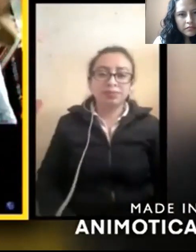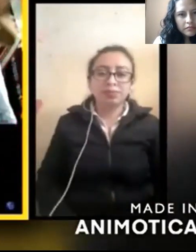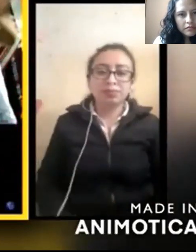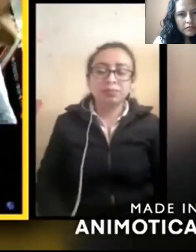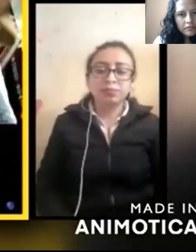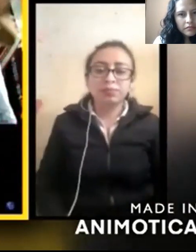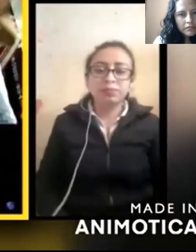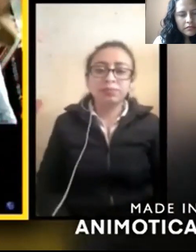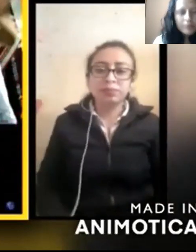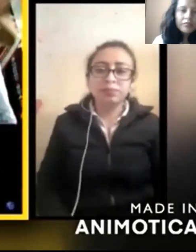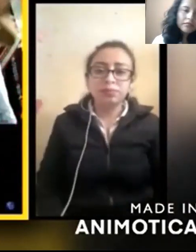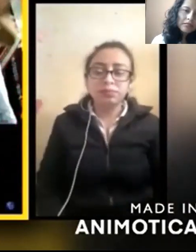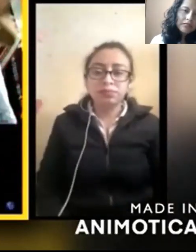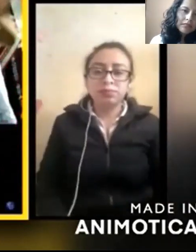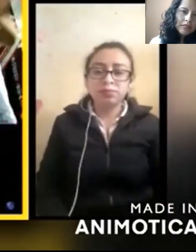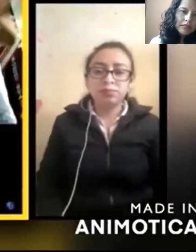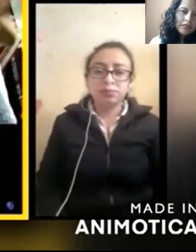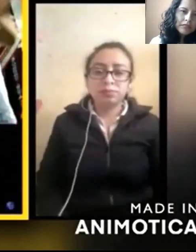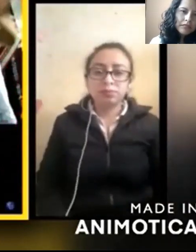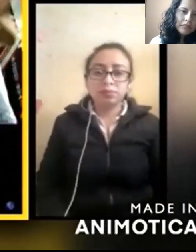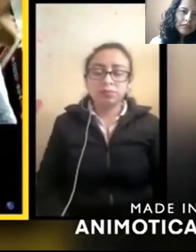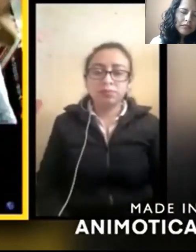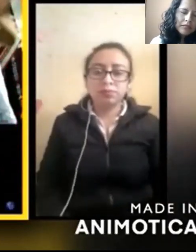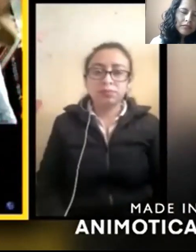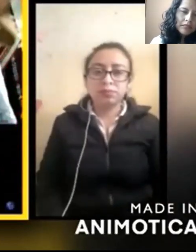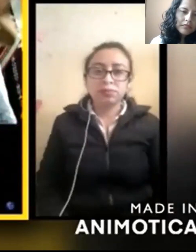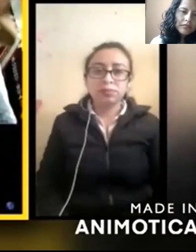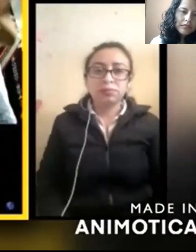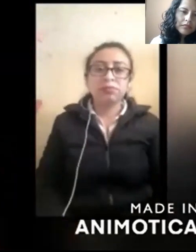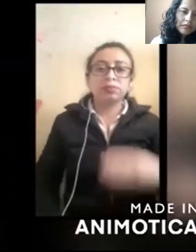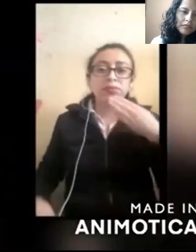Escucharemos palabras de la mamá de Daily López y de la familia de Ángel y Miranda.